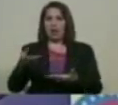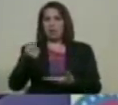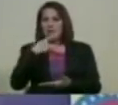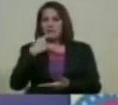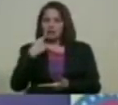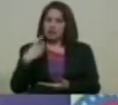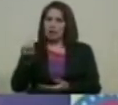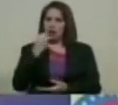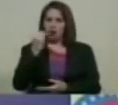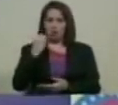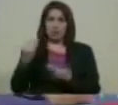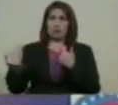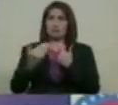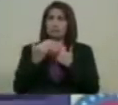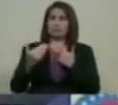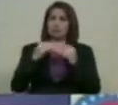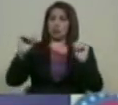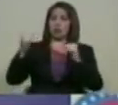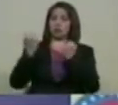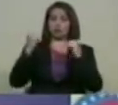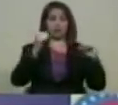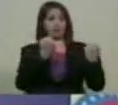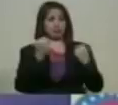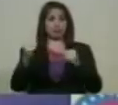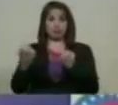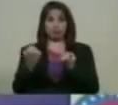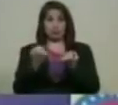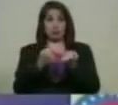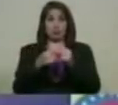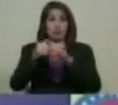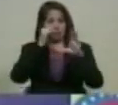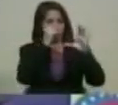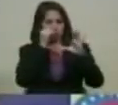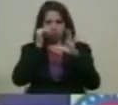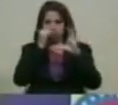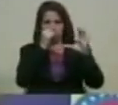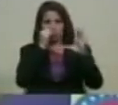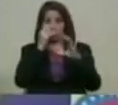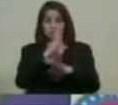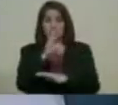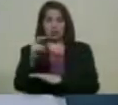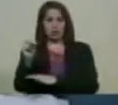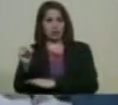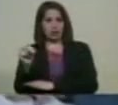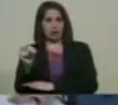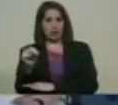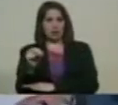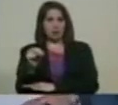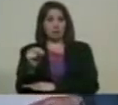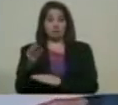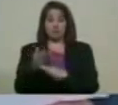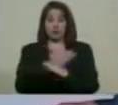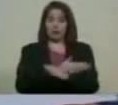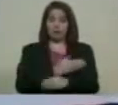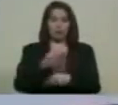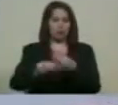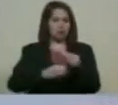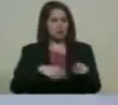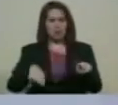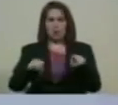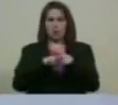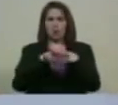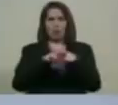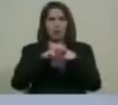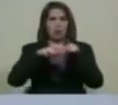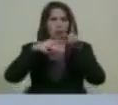de las cosas que nos hacen ahora de manera abierta, vulgar, casi transmitidos en vivo y directo por CNN, antes nos los hacían igualitas, pero con la